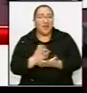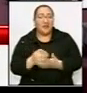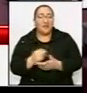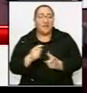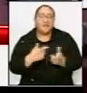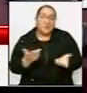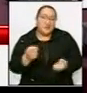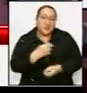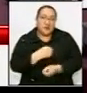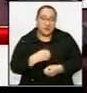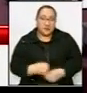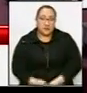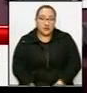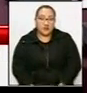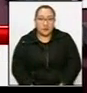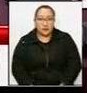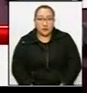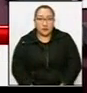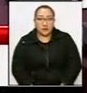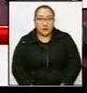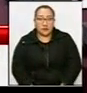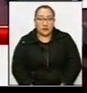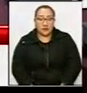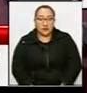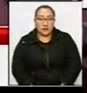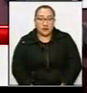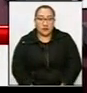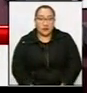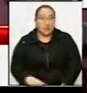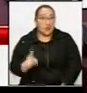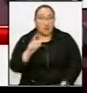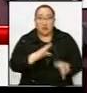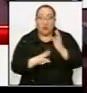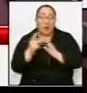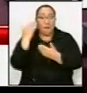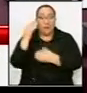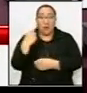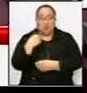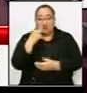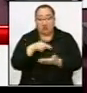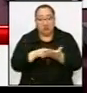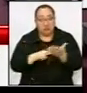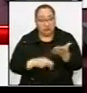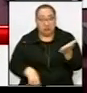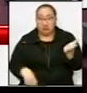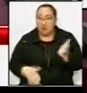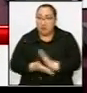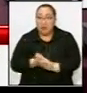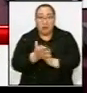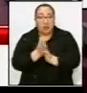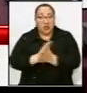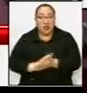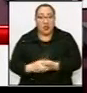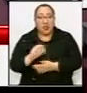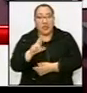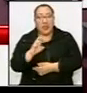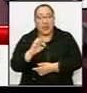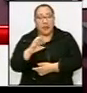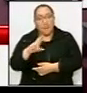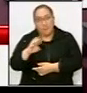Ministro, ¿cómo no te has preocupado en Piura? Porque no vemos también dentro del presupuesto, por ejemplo, la represa de